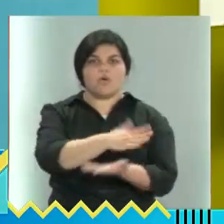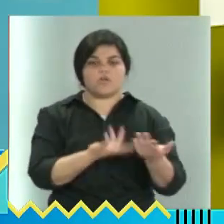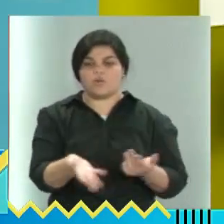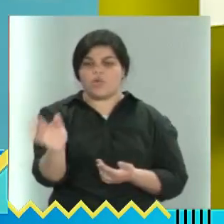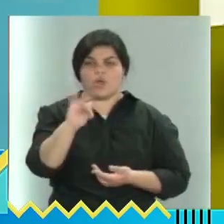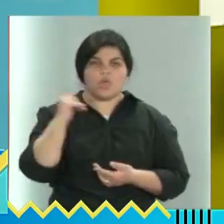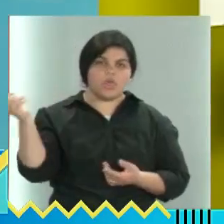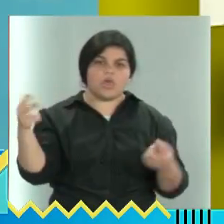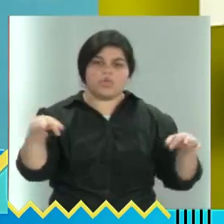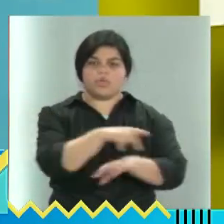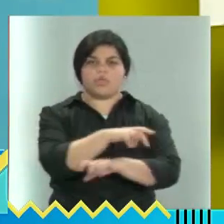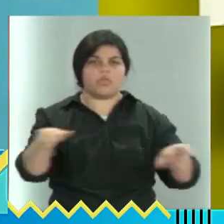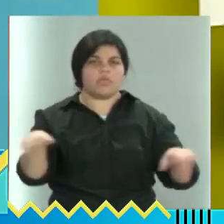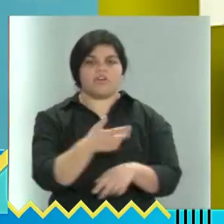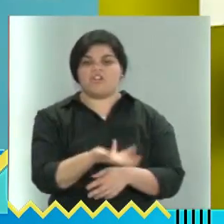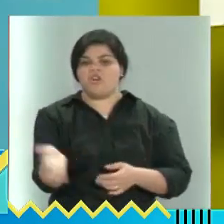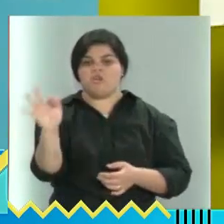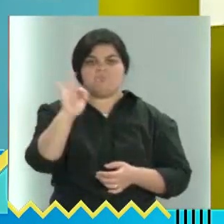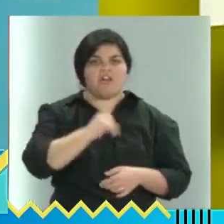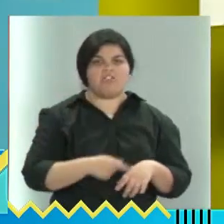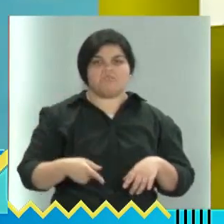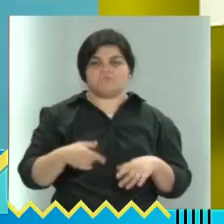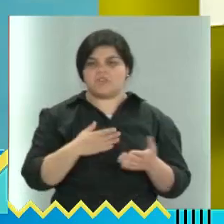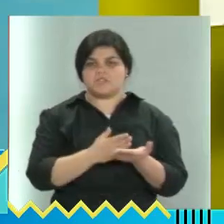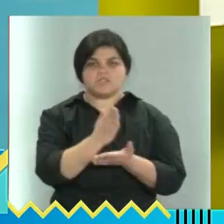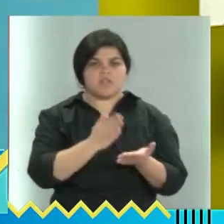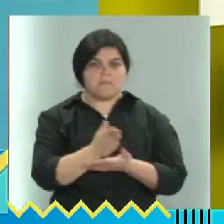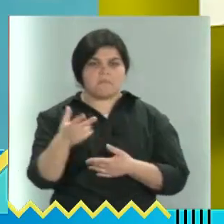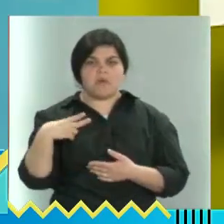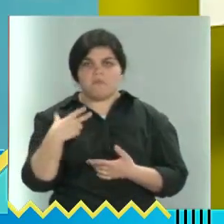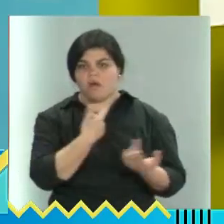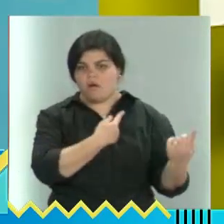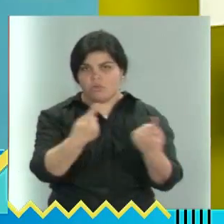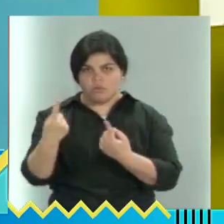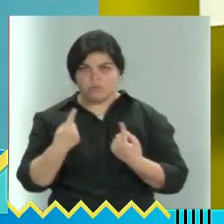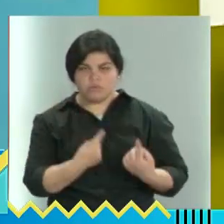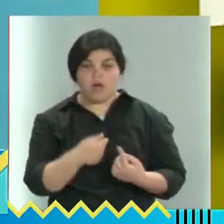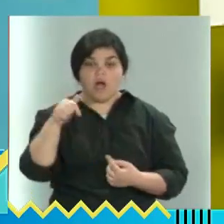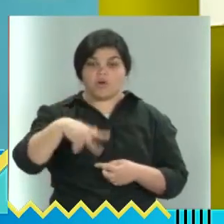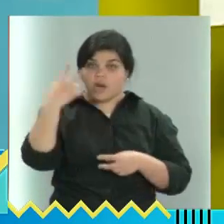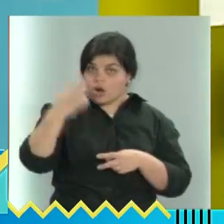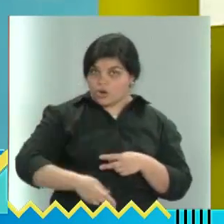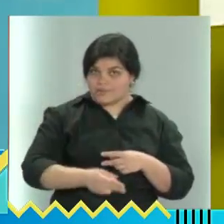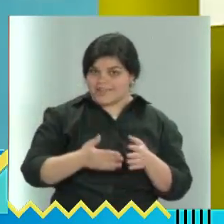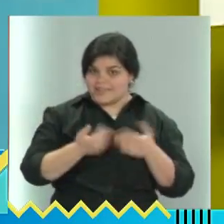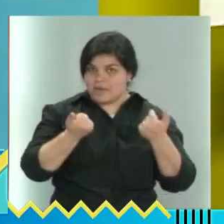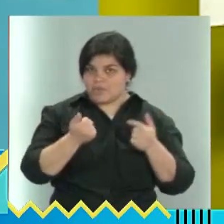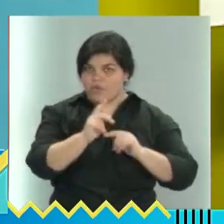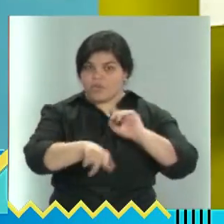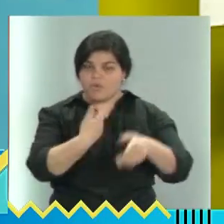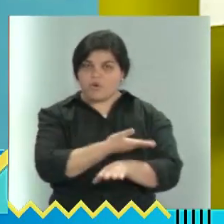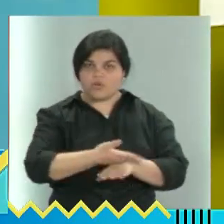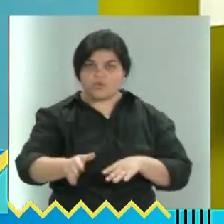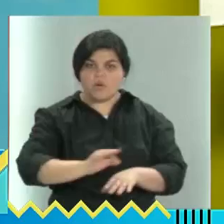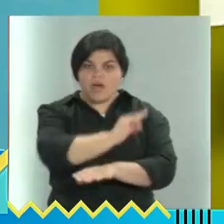todos los días, en el que desarrollamos nuestras rutinas en todos los ámbitos personales, ¿sí? Nos vamos a ir a un corte, rápidamente, vamos a seguir hablando